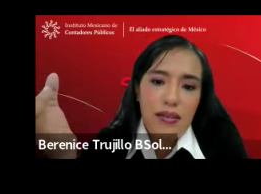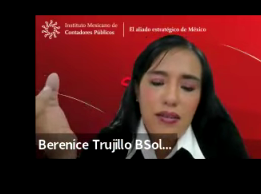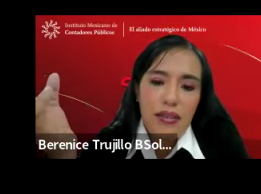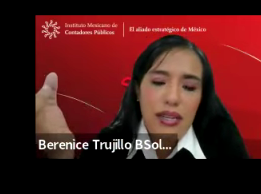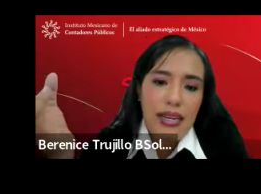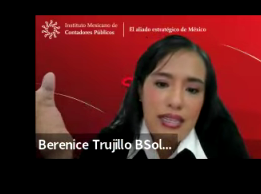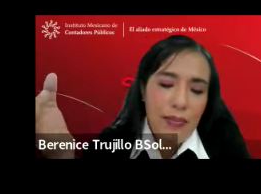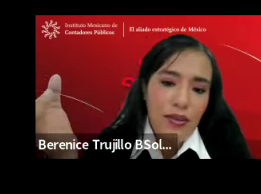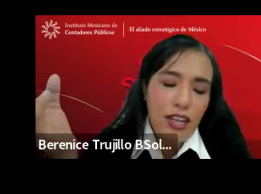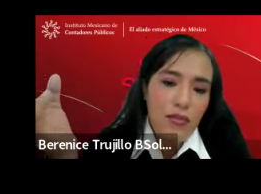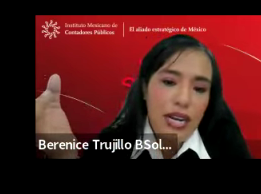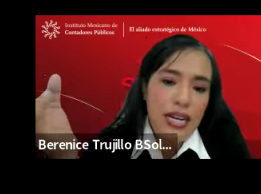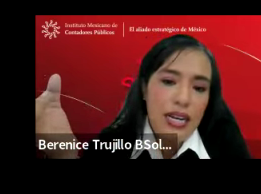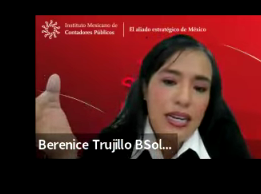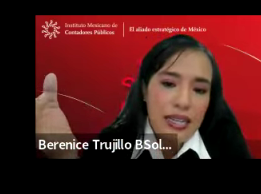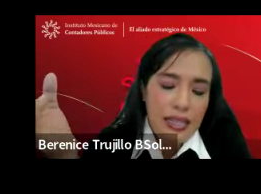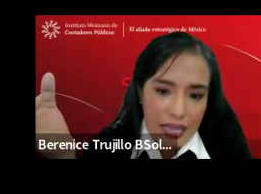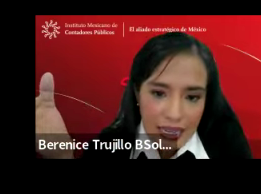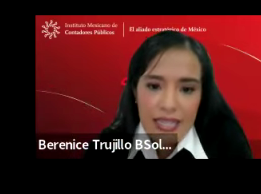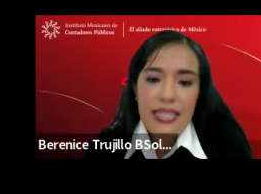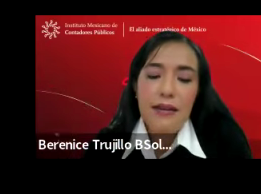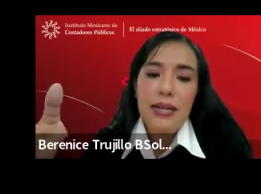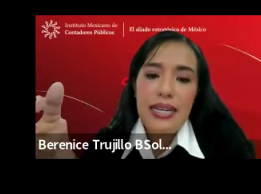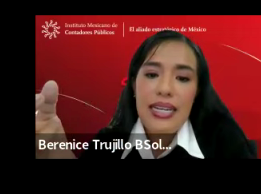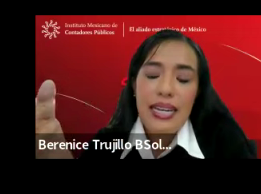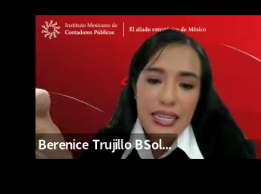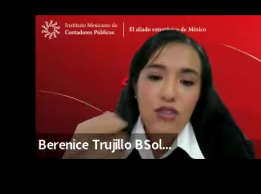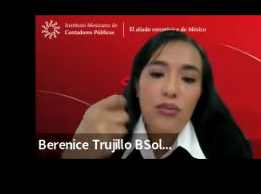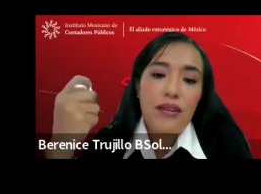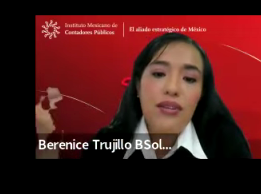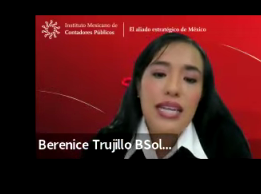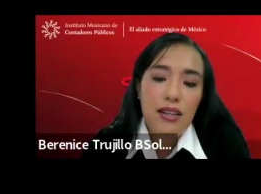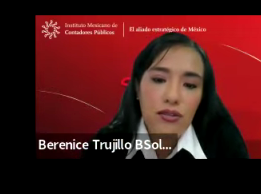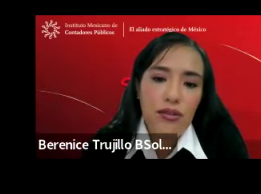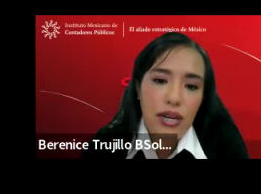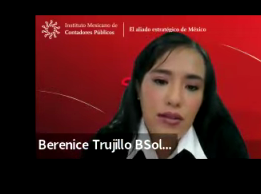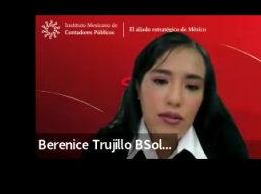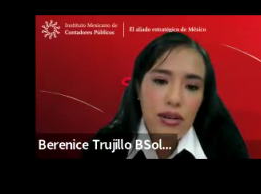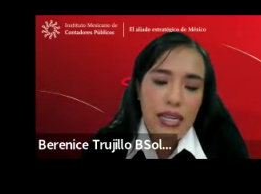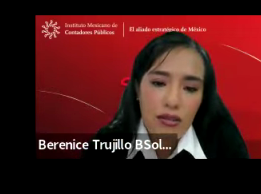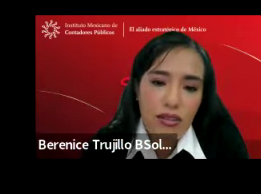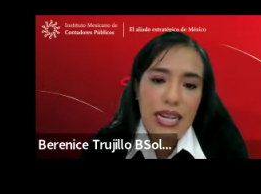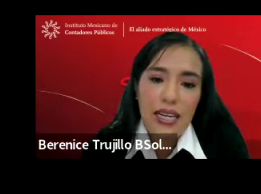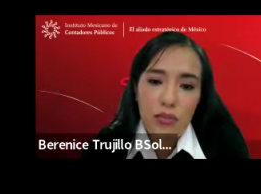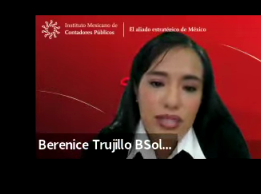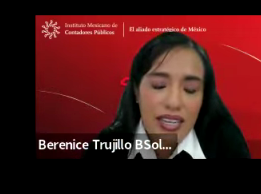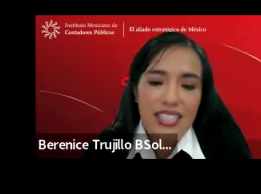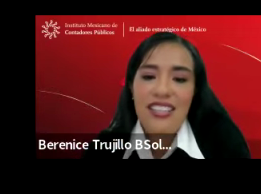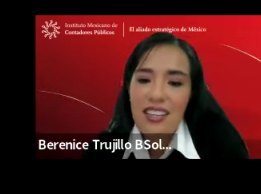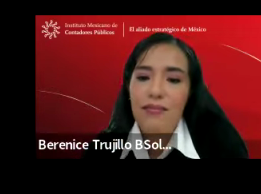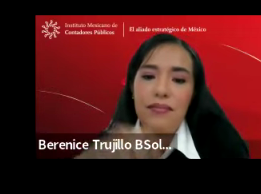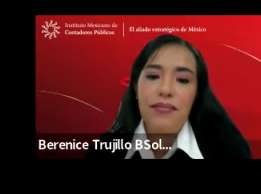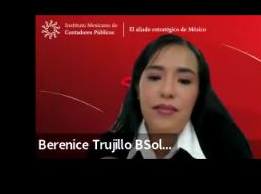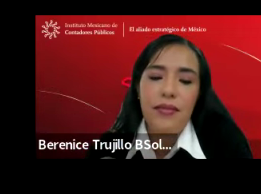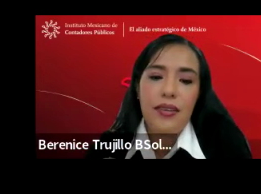moral. Esa persona moral tienes que ver quién es su beneficiario controlador. Entonces la respuesta